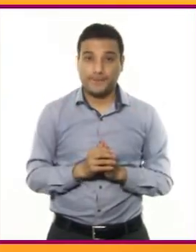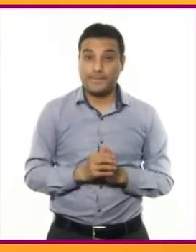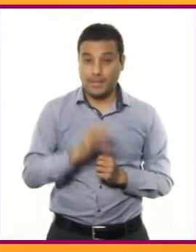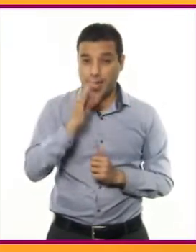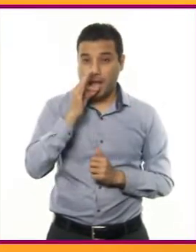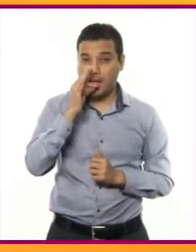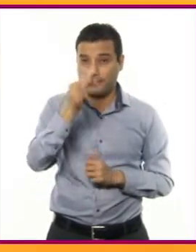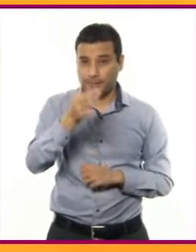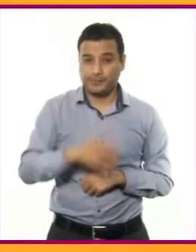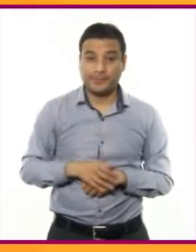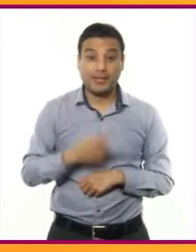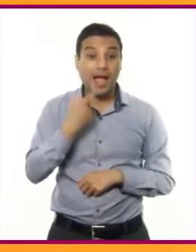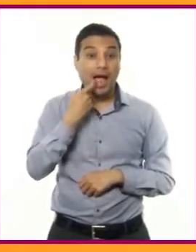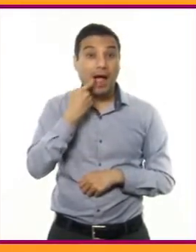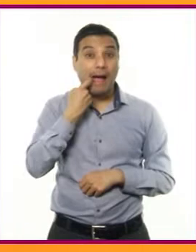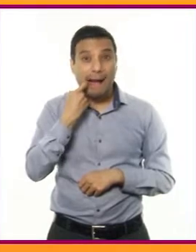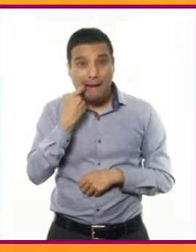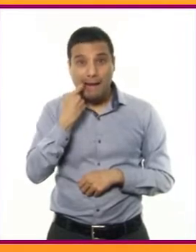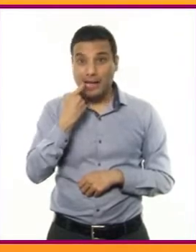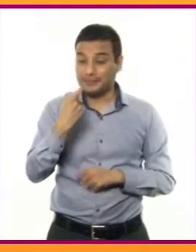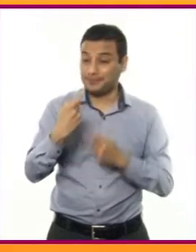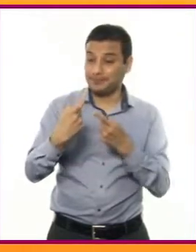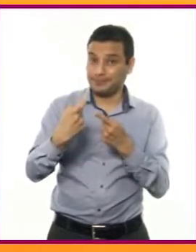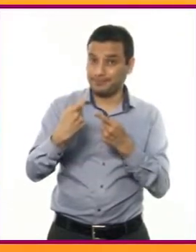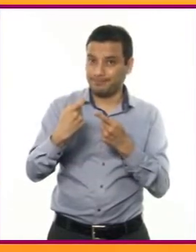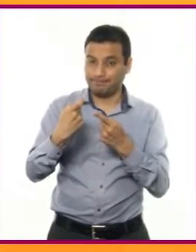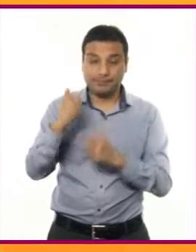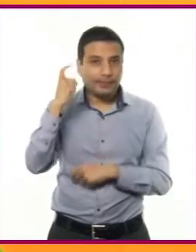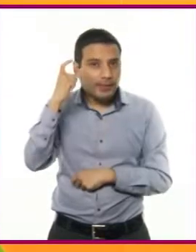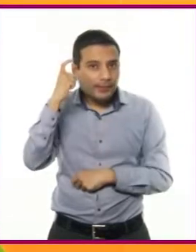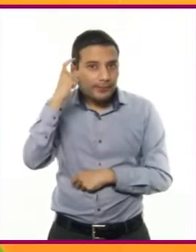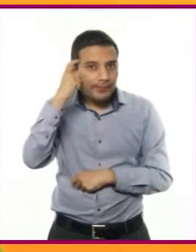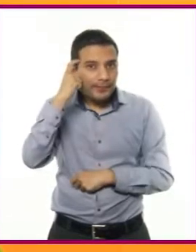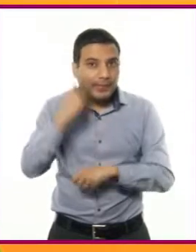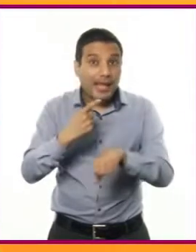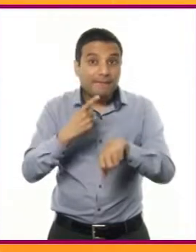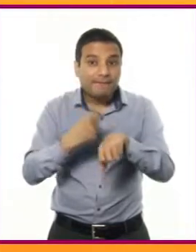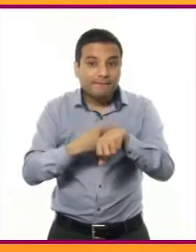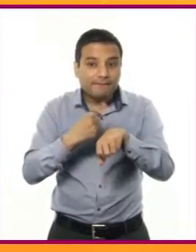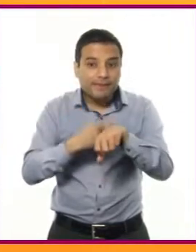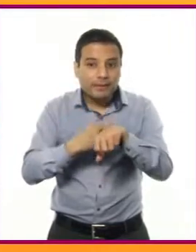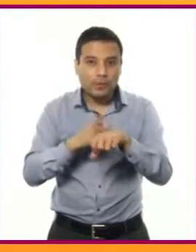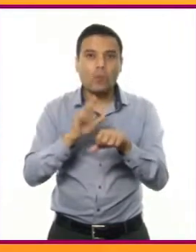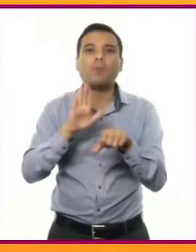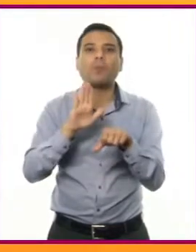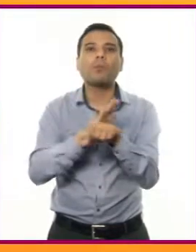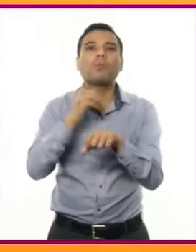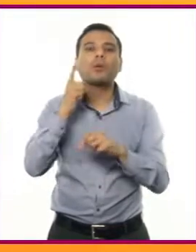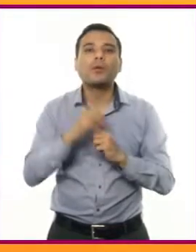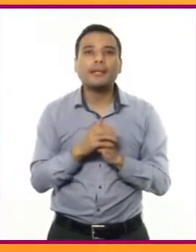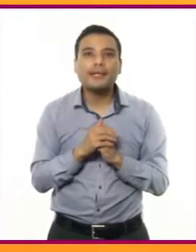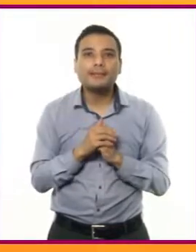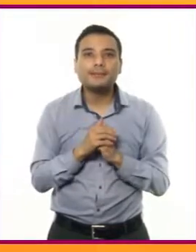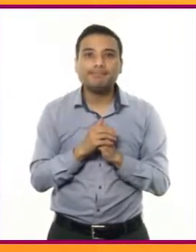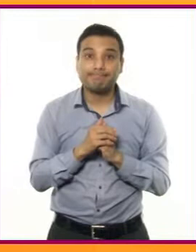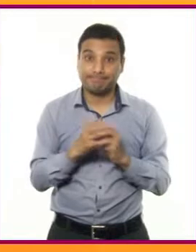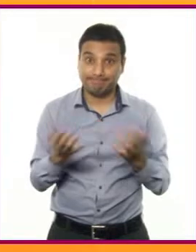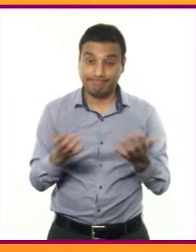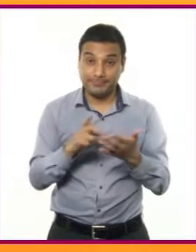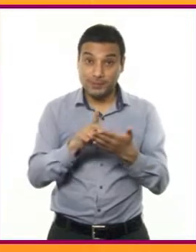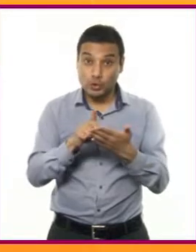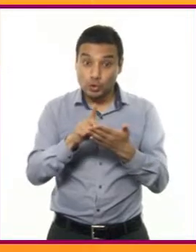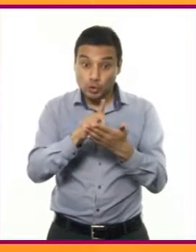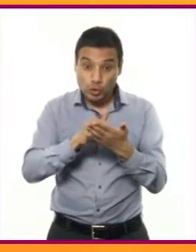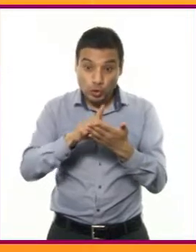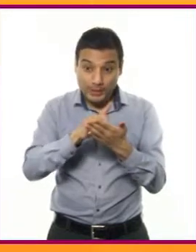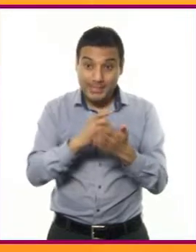adicción es una enfermedad del cerebro porque las sustancias adictivas modifican la química y la estructura